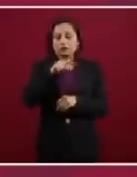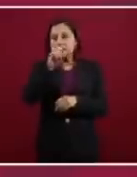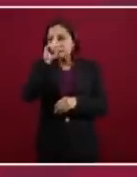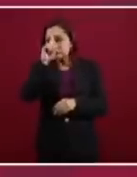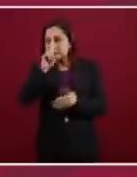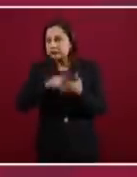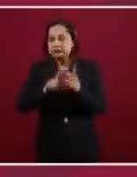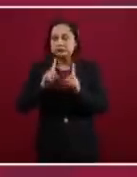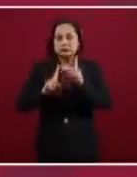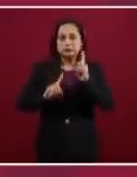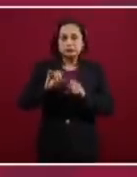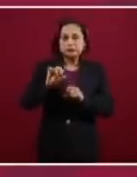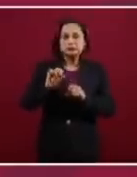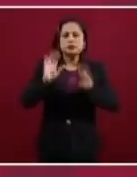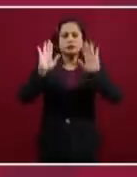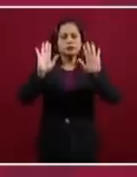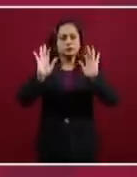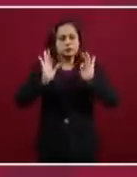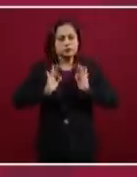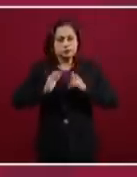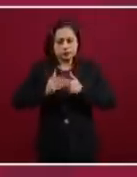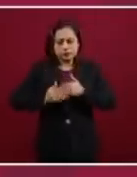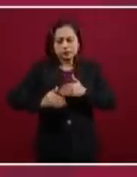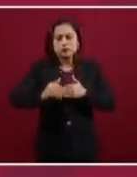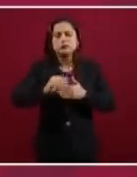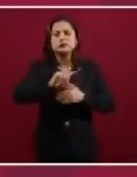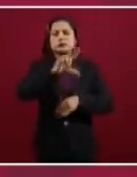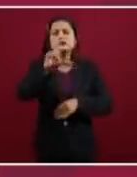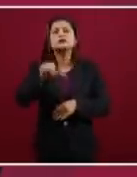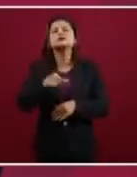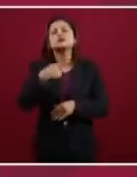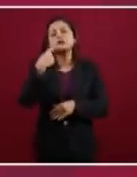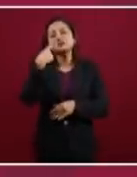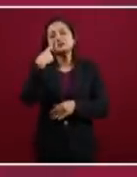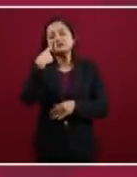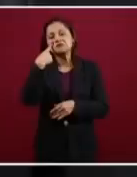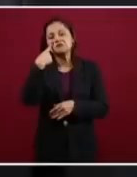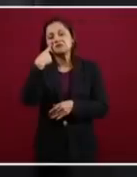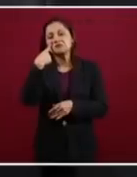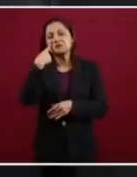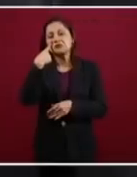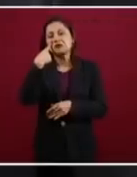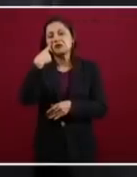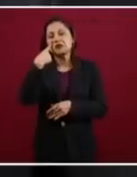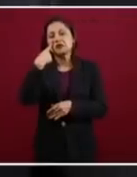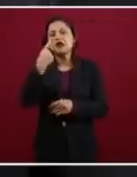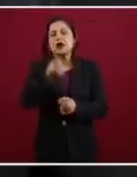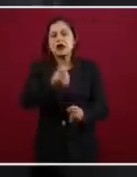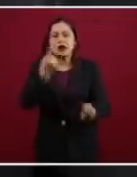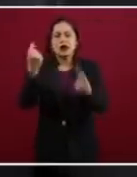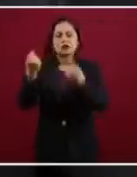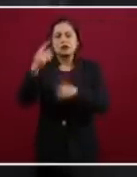ay quién es este piensan que es más de lo mismo